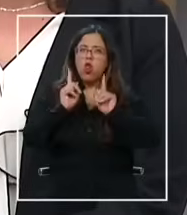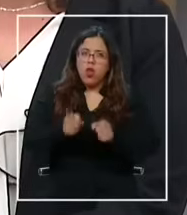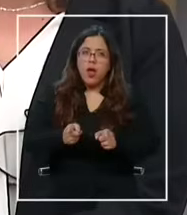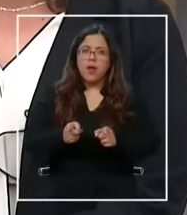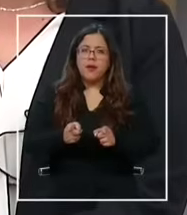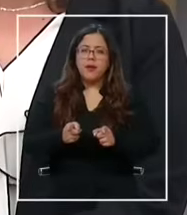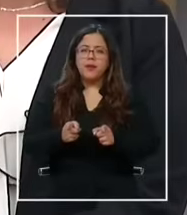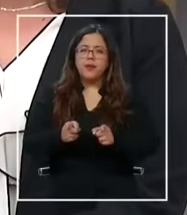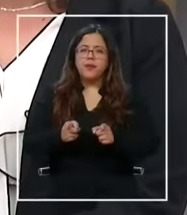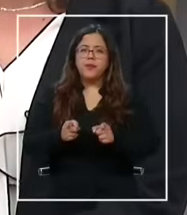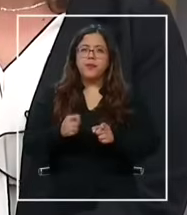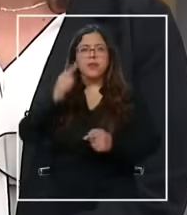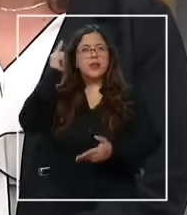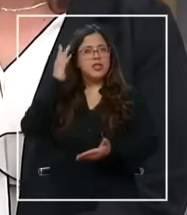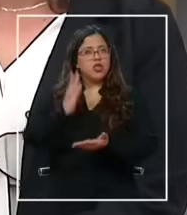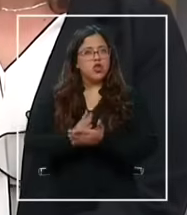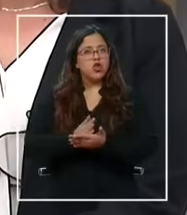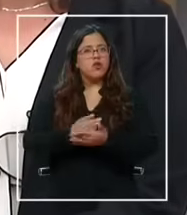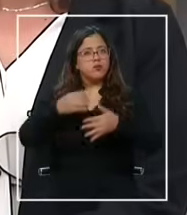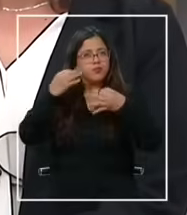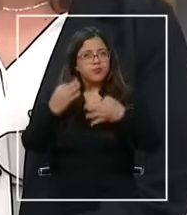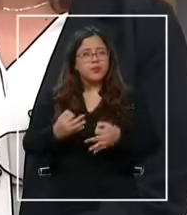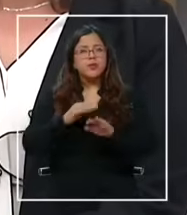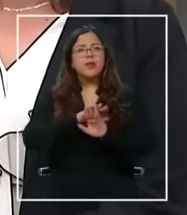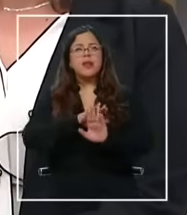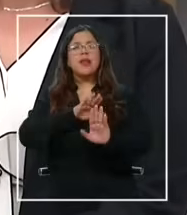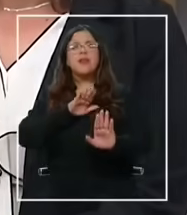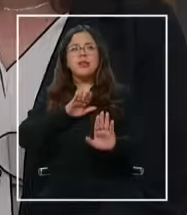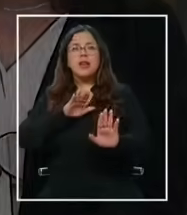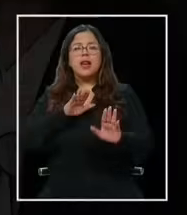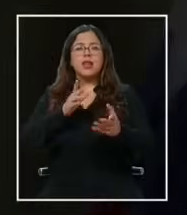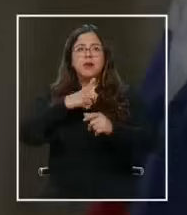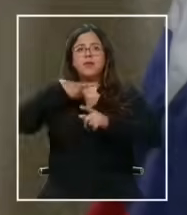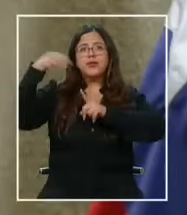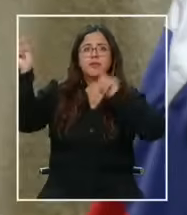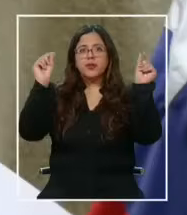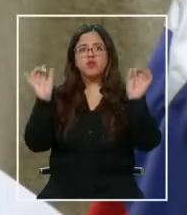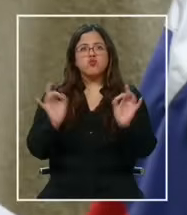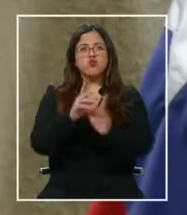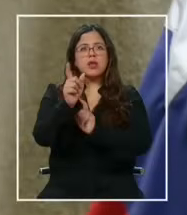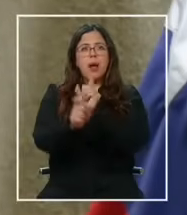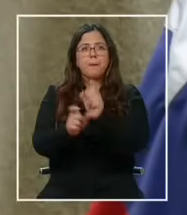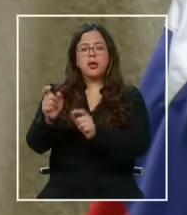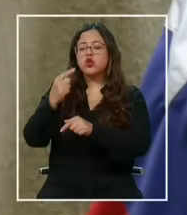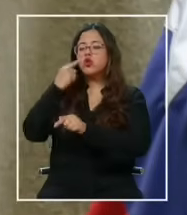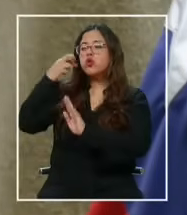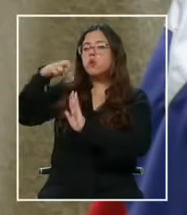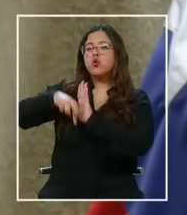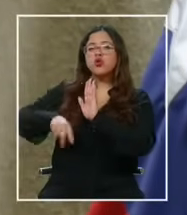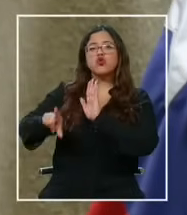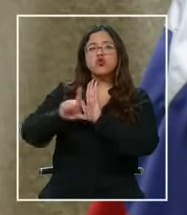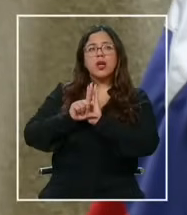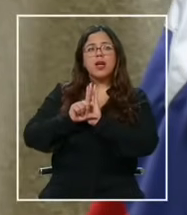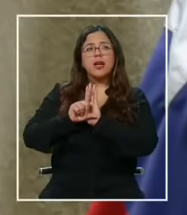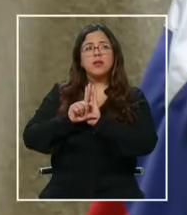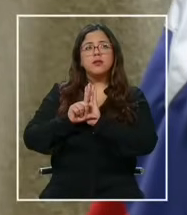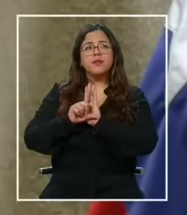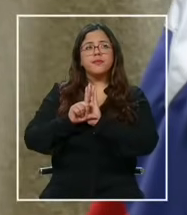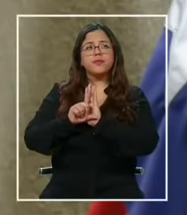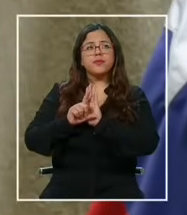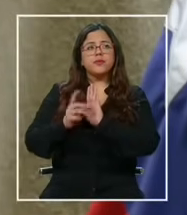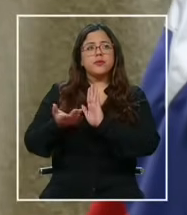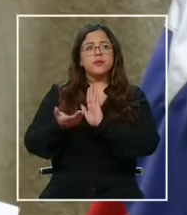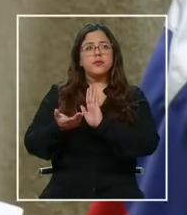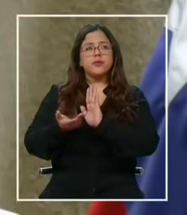y tomar las medidas necesarias previniendo posible fuga este proyecto de ley lo que establece